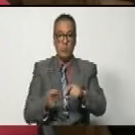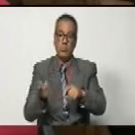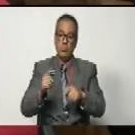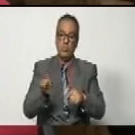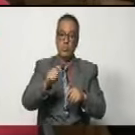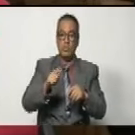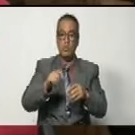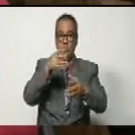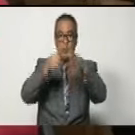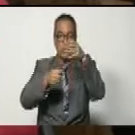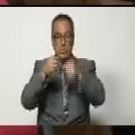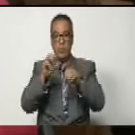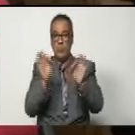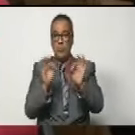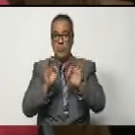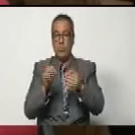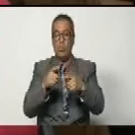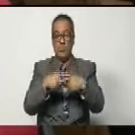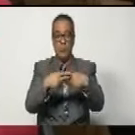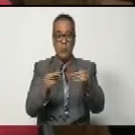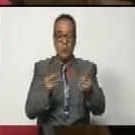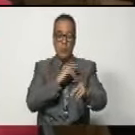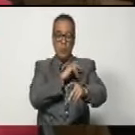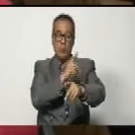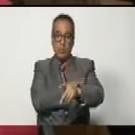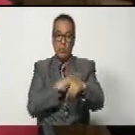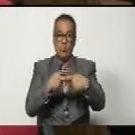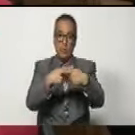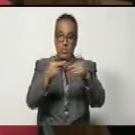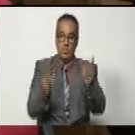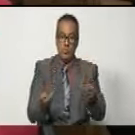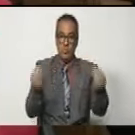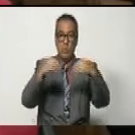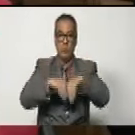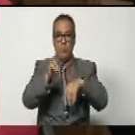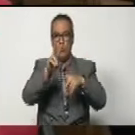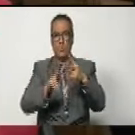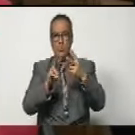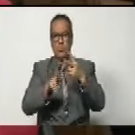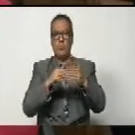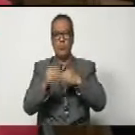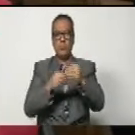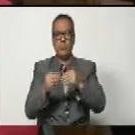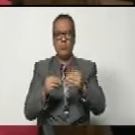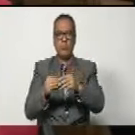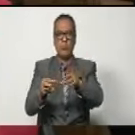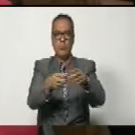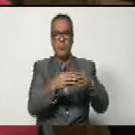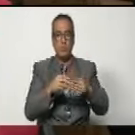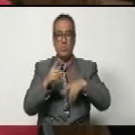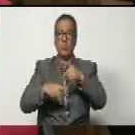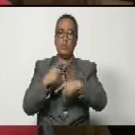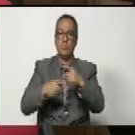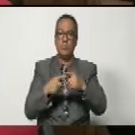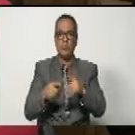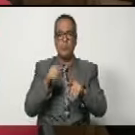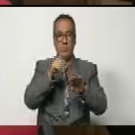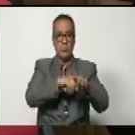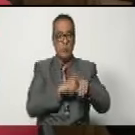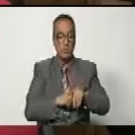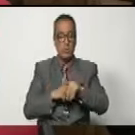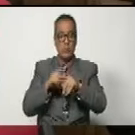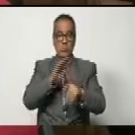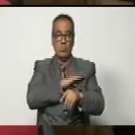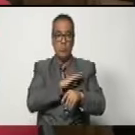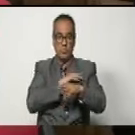agregación comunal o con el poder público, o por acuerdo entre ambos, a través de organizaciones socioproductivas bajo formas de